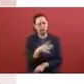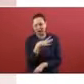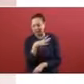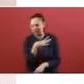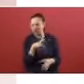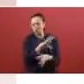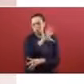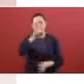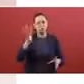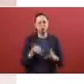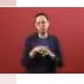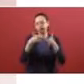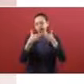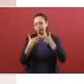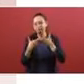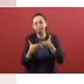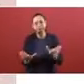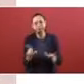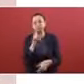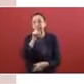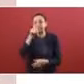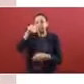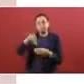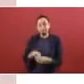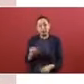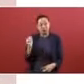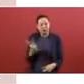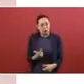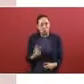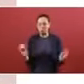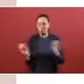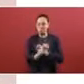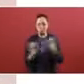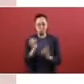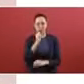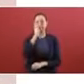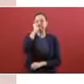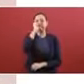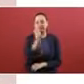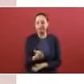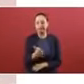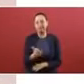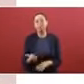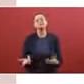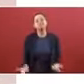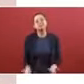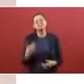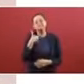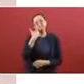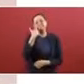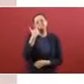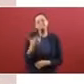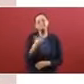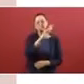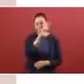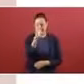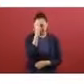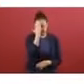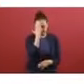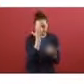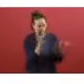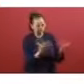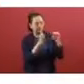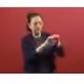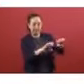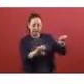de reserva, y precisamente por ello es que queremos darle el reconocimiento público a nuestros colegas